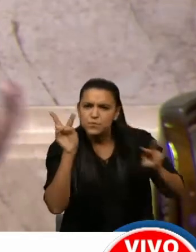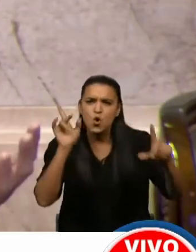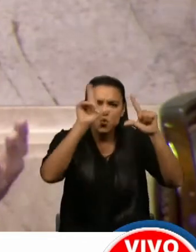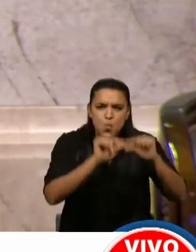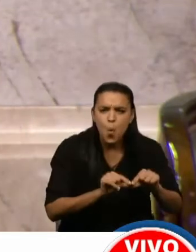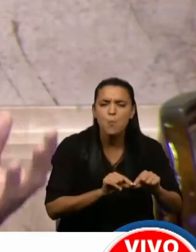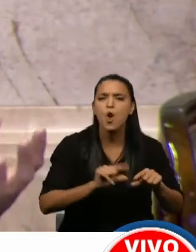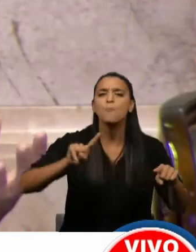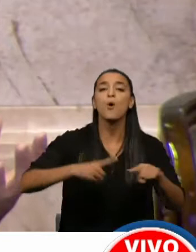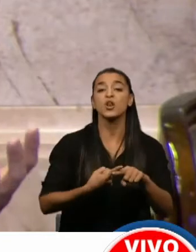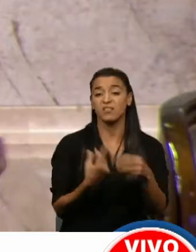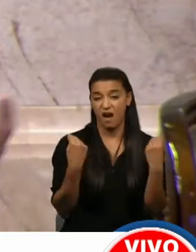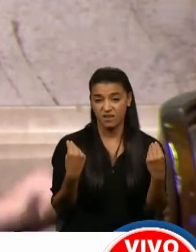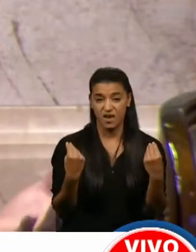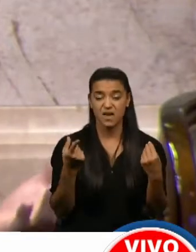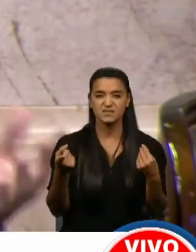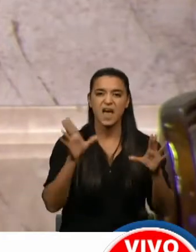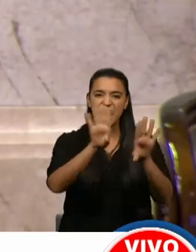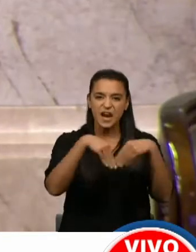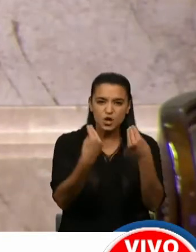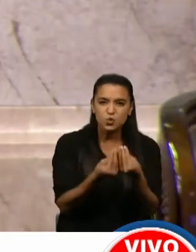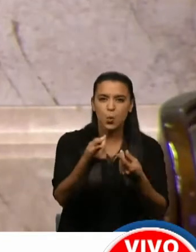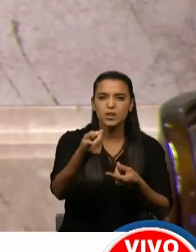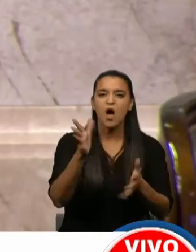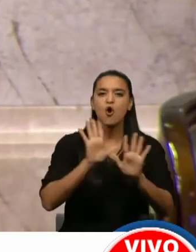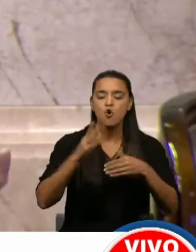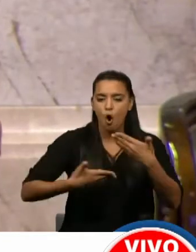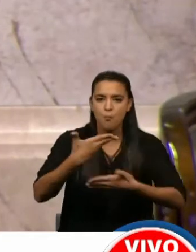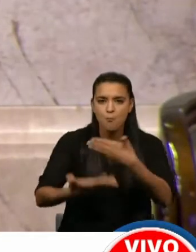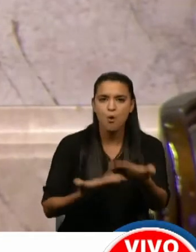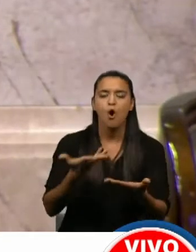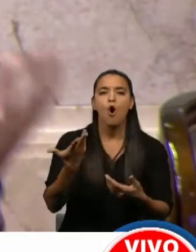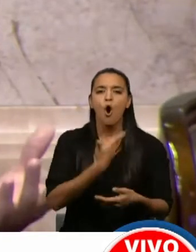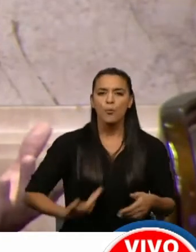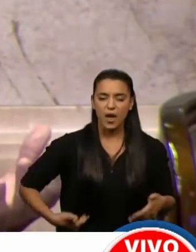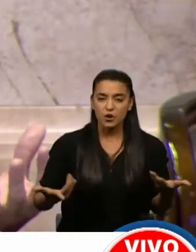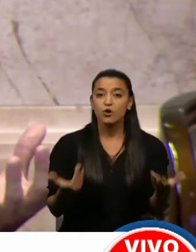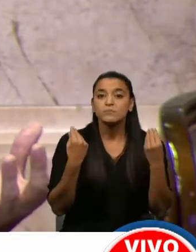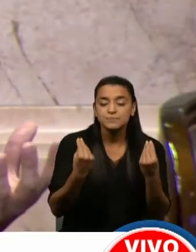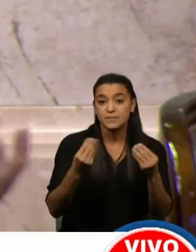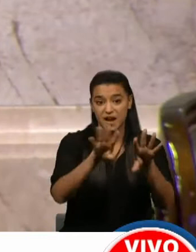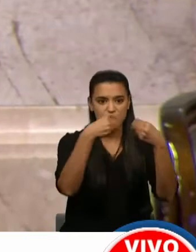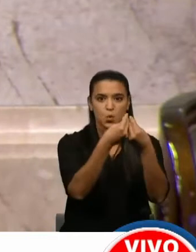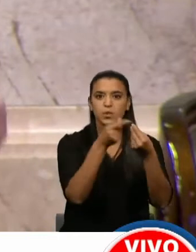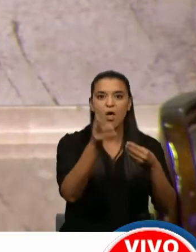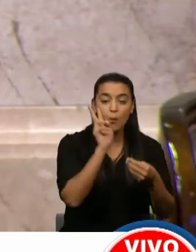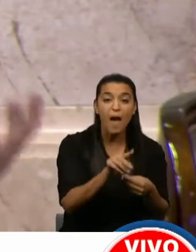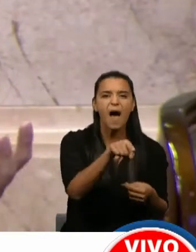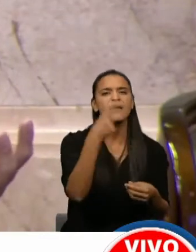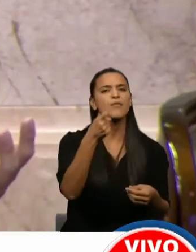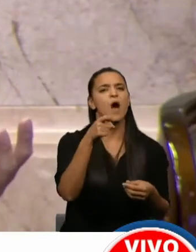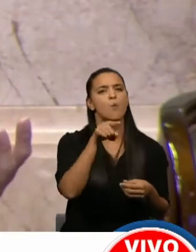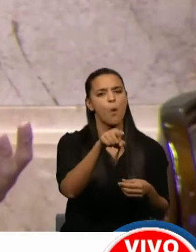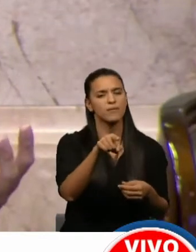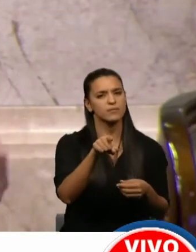y la política no es otra cosa que los resultados, y la conducción política o la gestión de gobierno no es otra cosa que los resultados, se da cuenta que